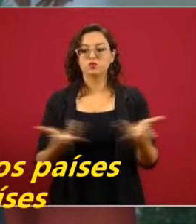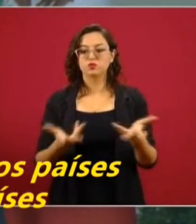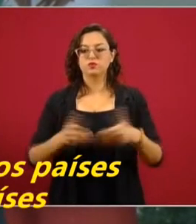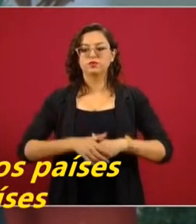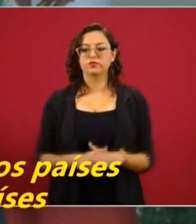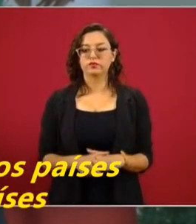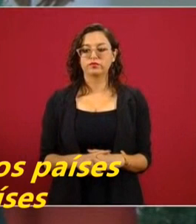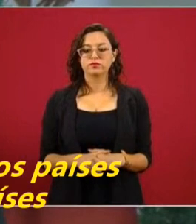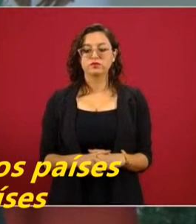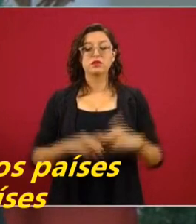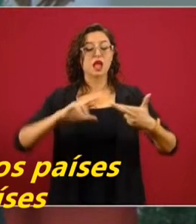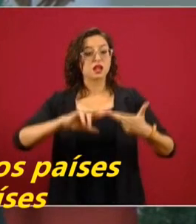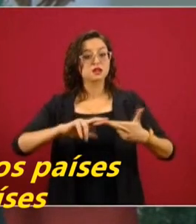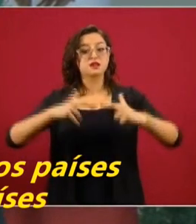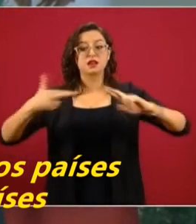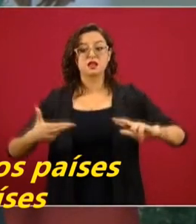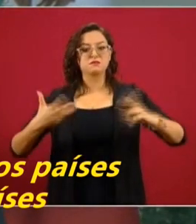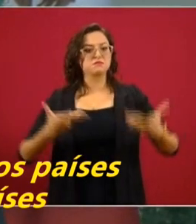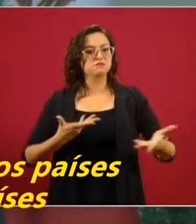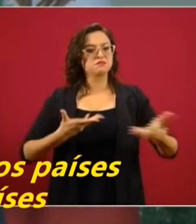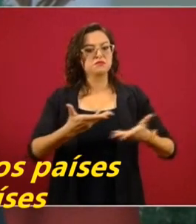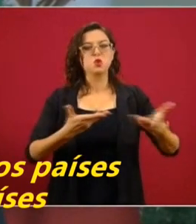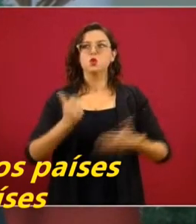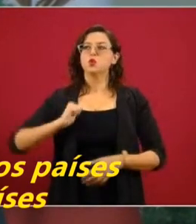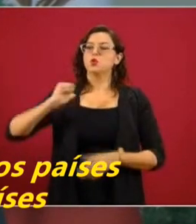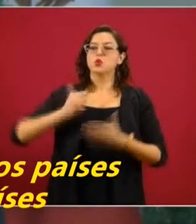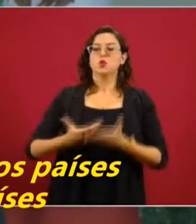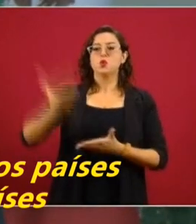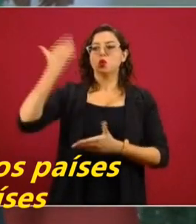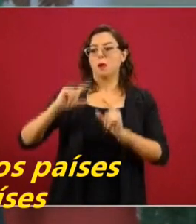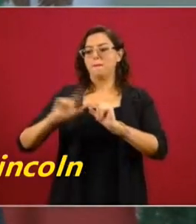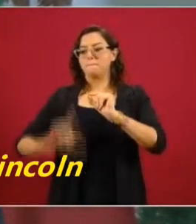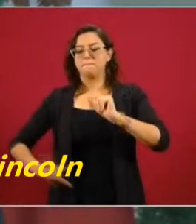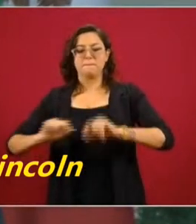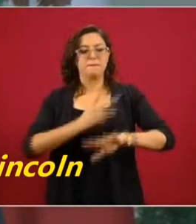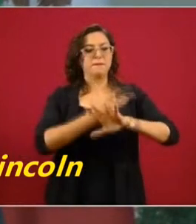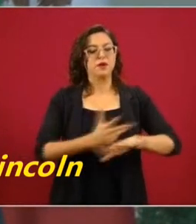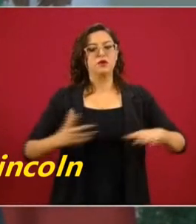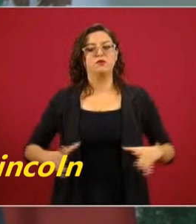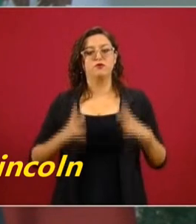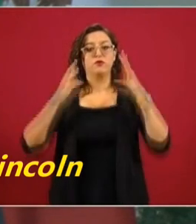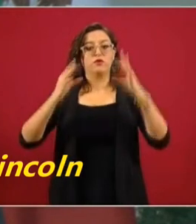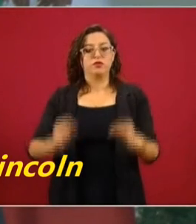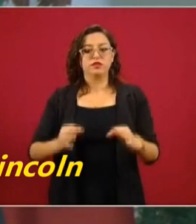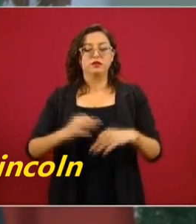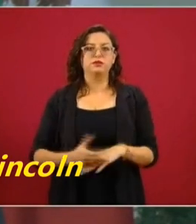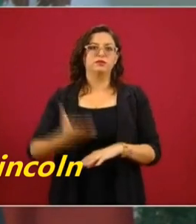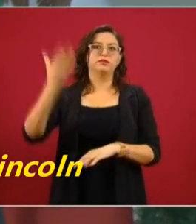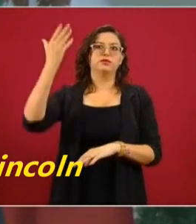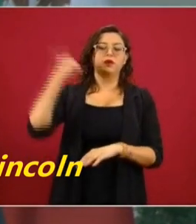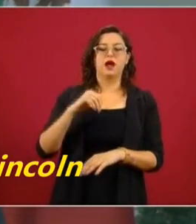entre los presidentes de nuestros países se remite a la fundación de ambos países, incluyendo la